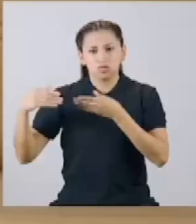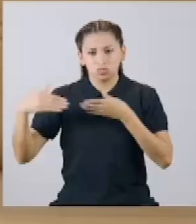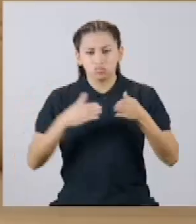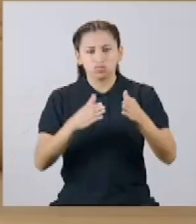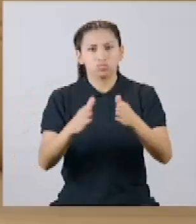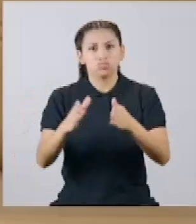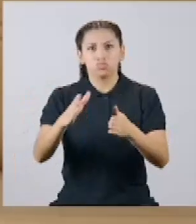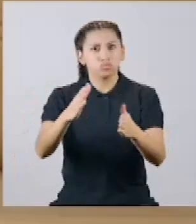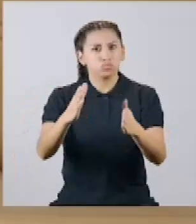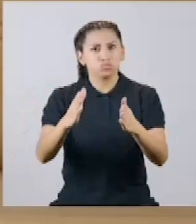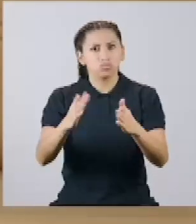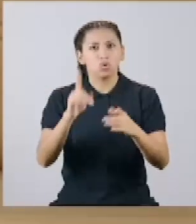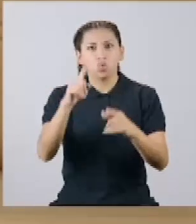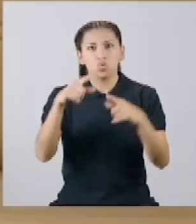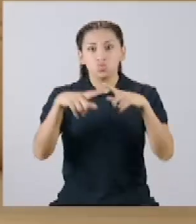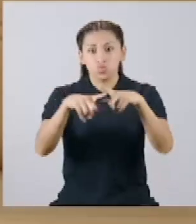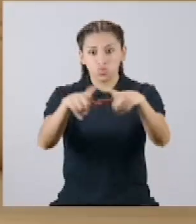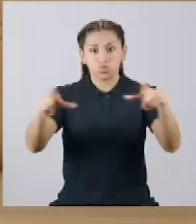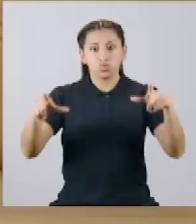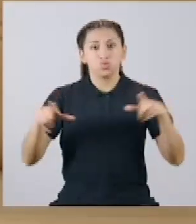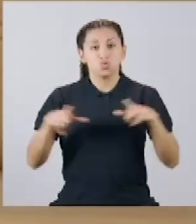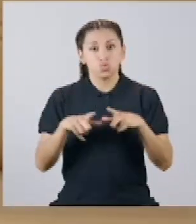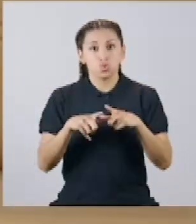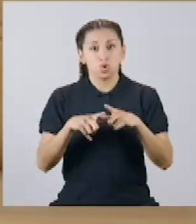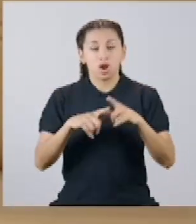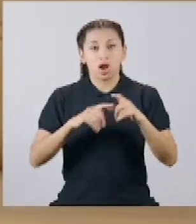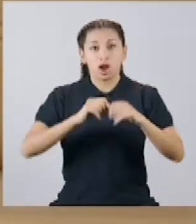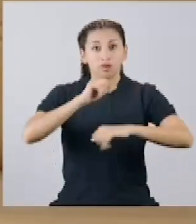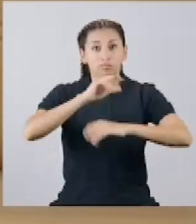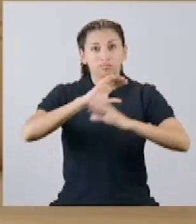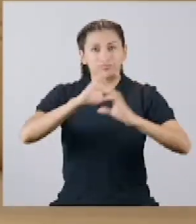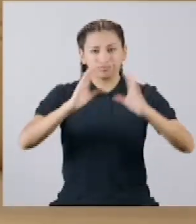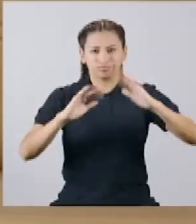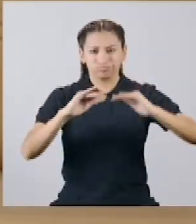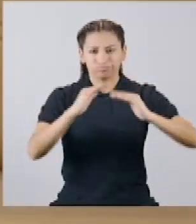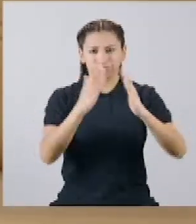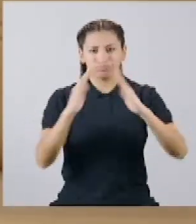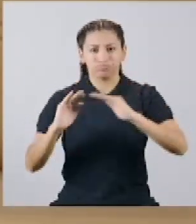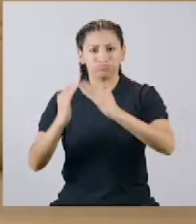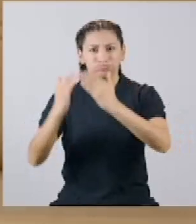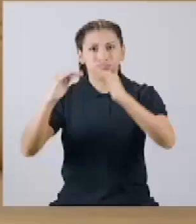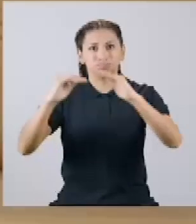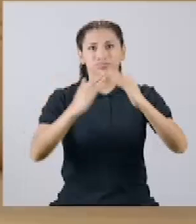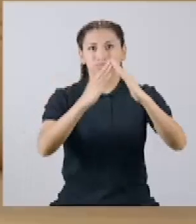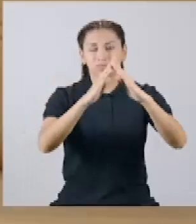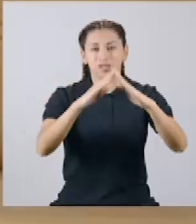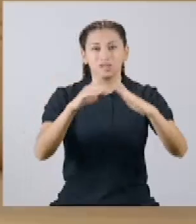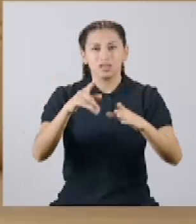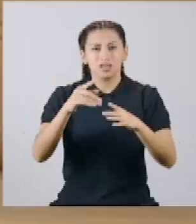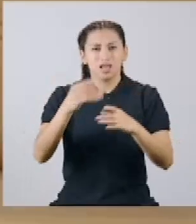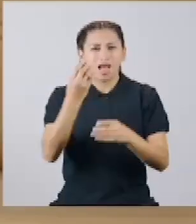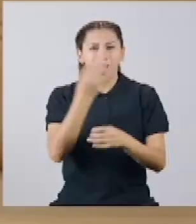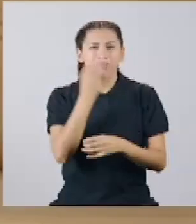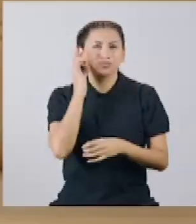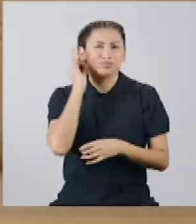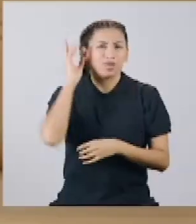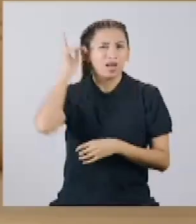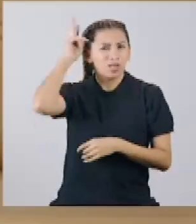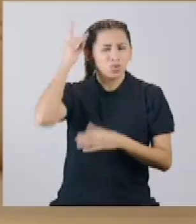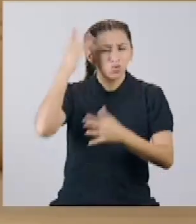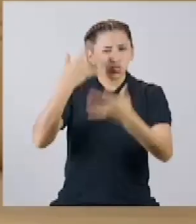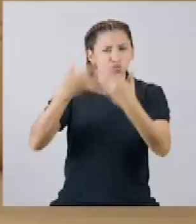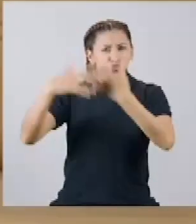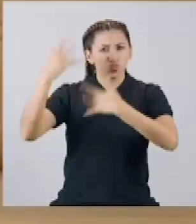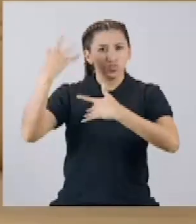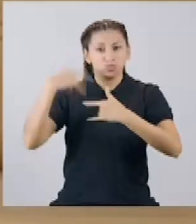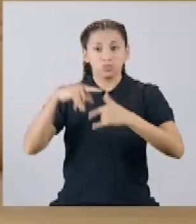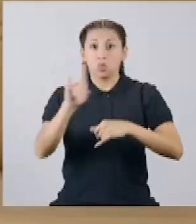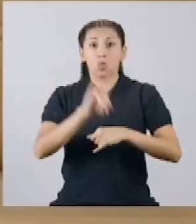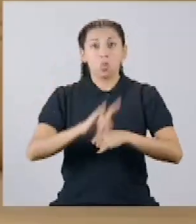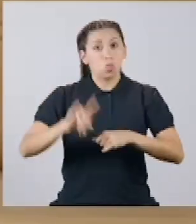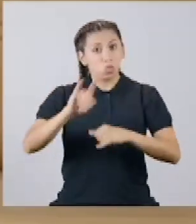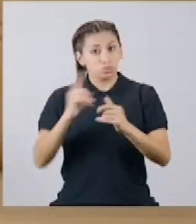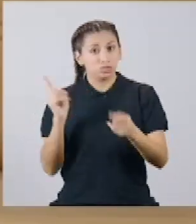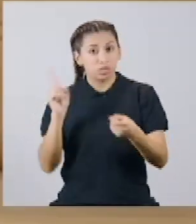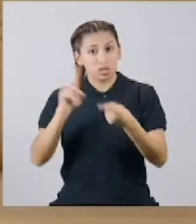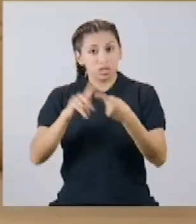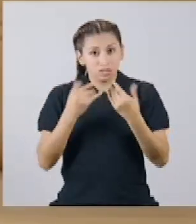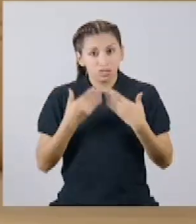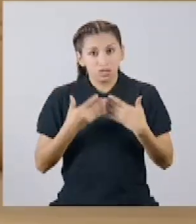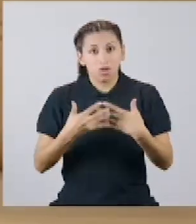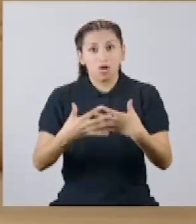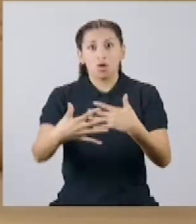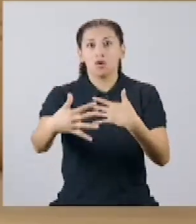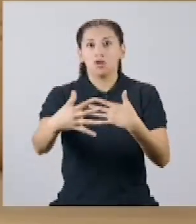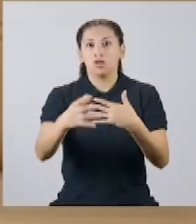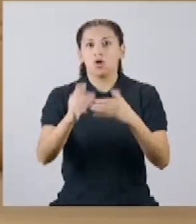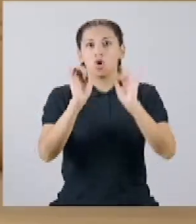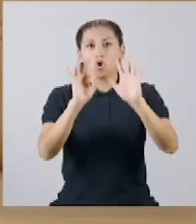Frailones Ocumbemayo, una zona arqueológica donde se encuentra un acueducto preincaico, aún en funcionamiento,